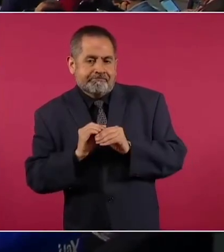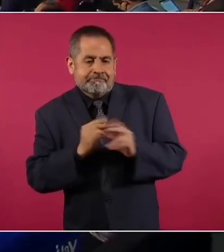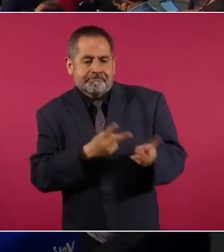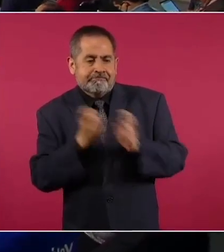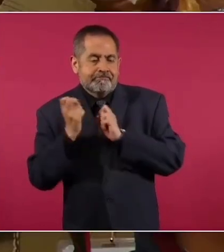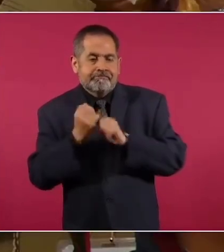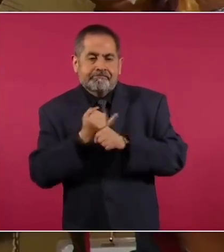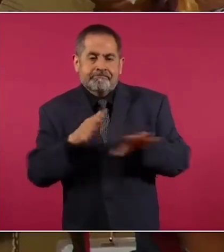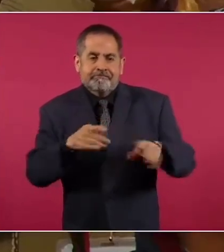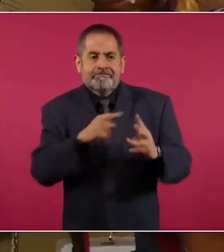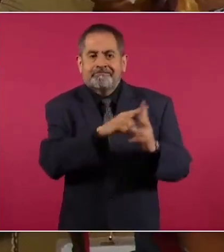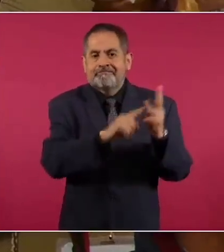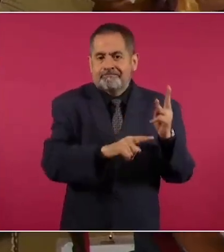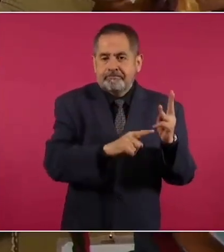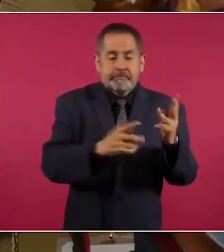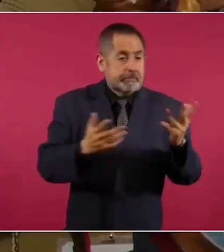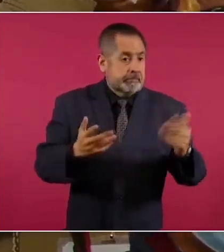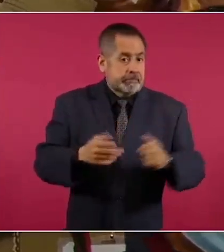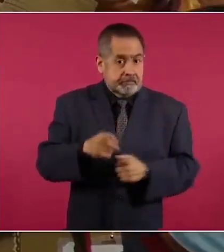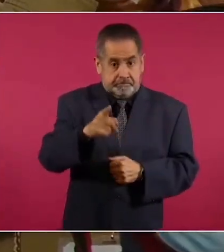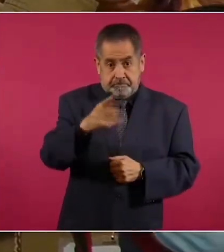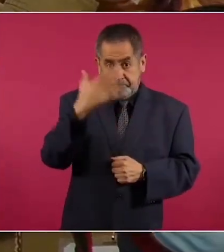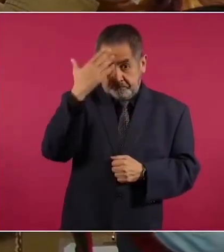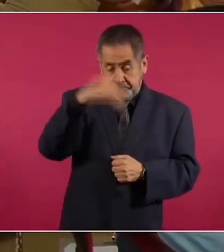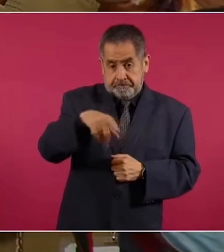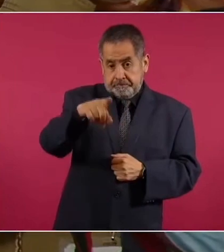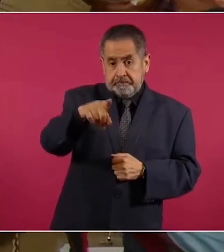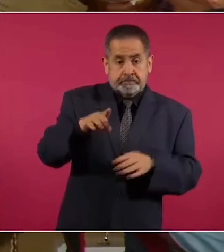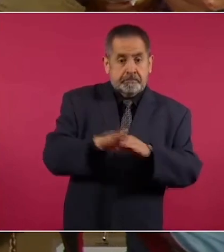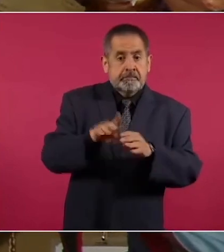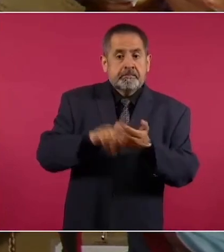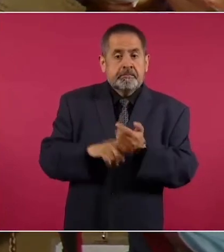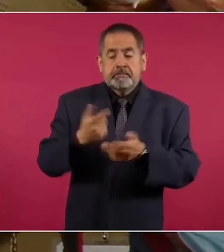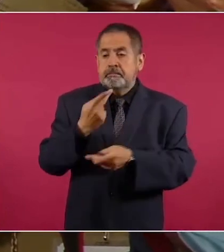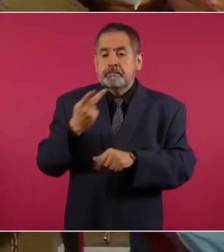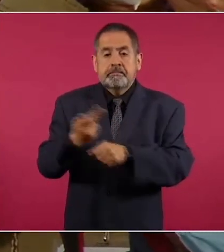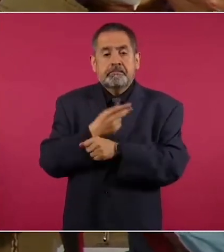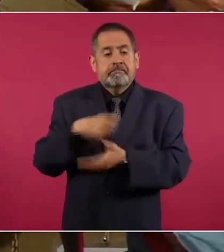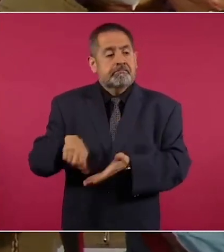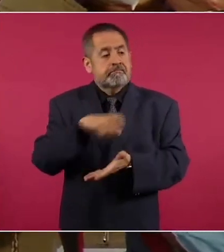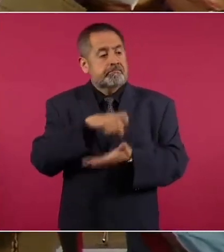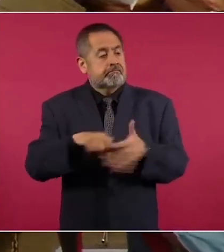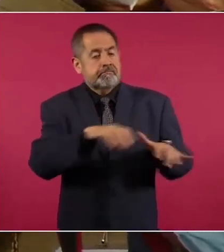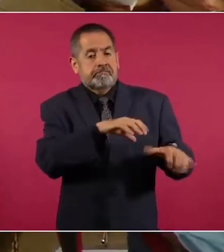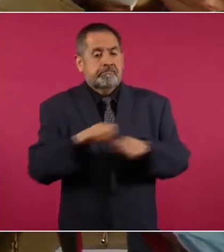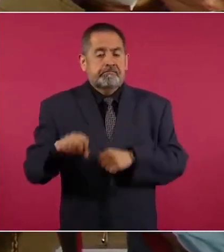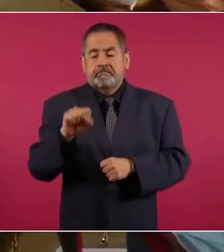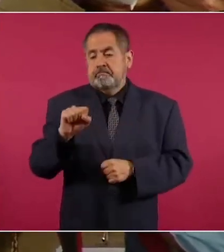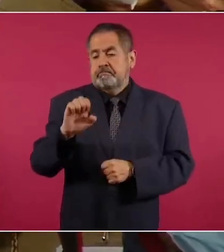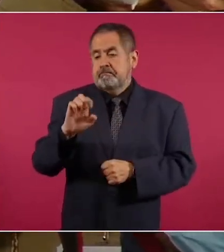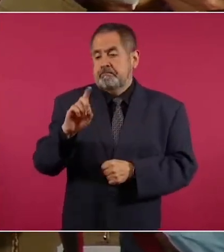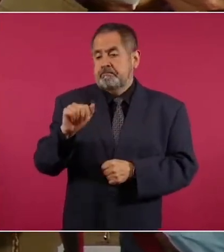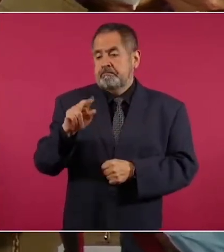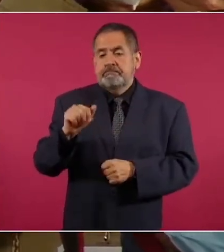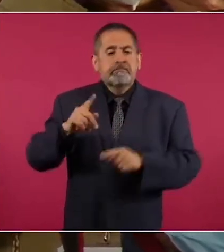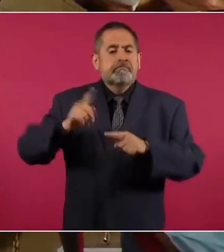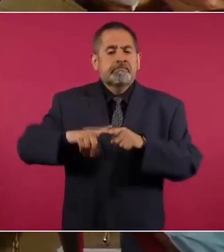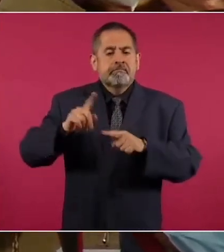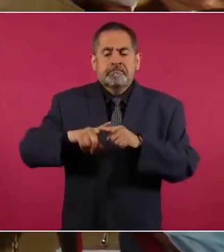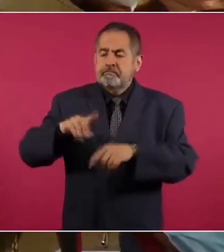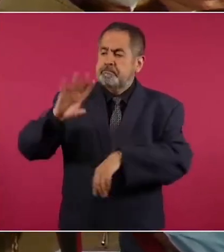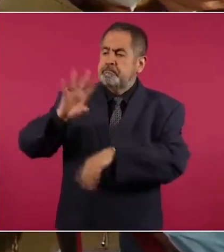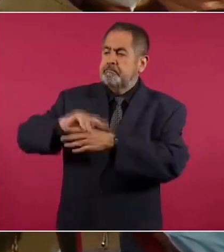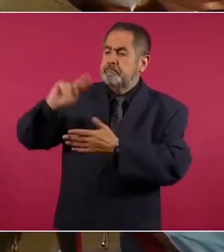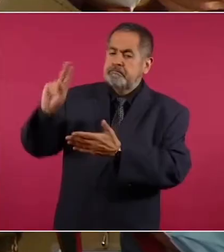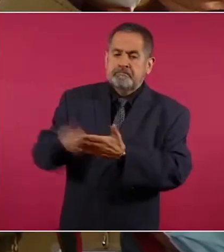pregunta, presidente, es si sabía usted de esta compra que realizó la Sedena y quién autorizó